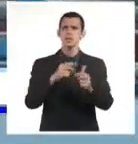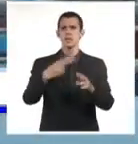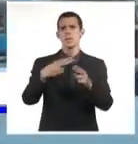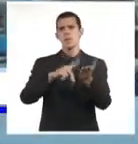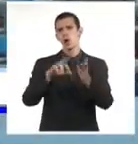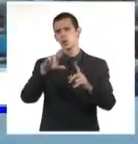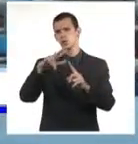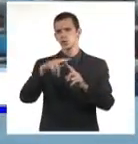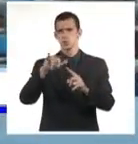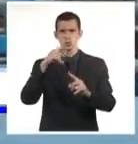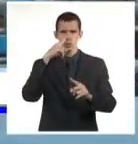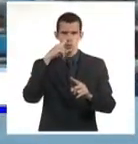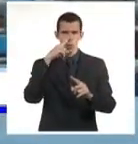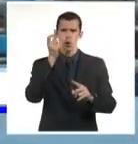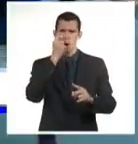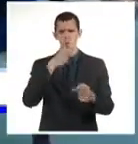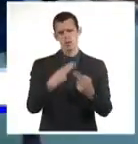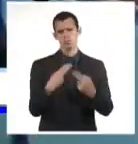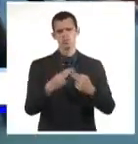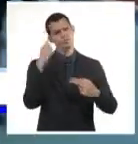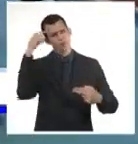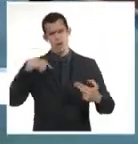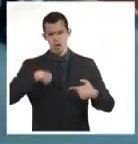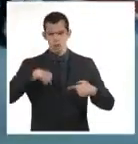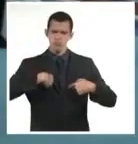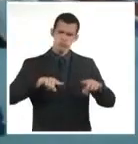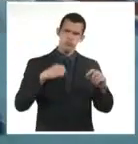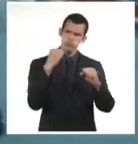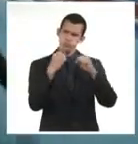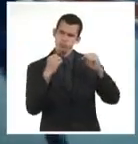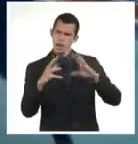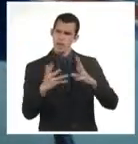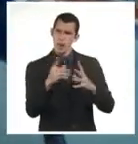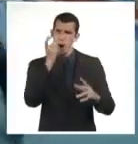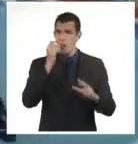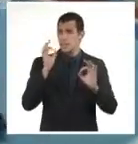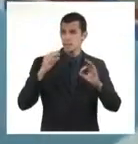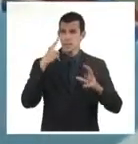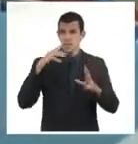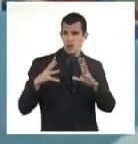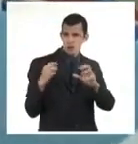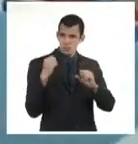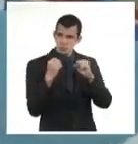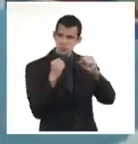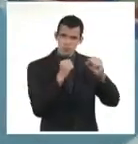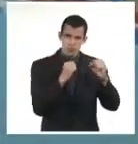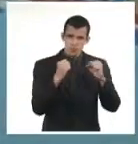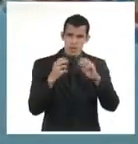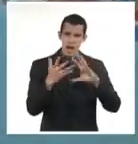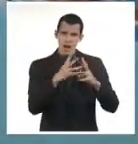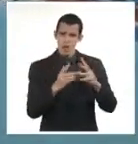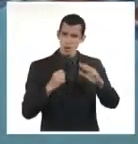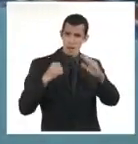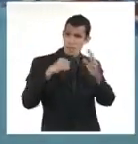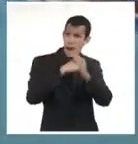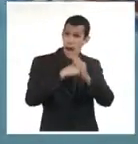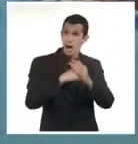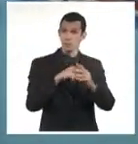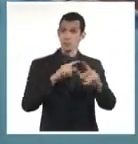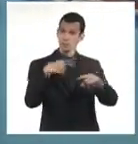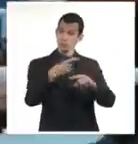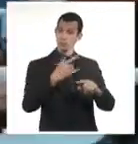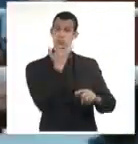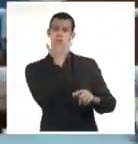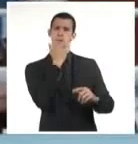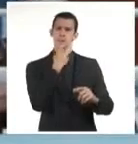Roniel Iglesias, de los 69 kilogramos. Con excelente postura, golpeo potente y trabajo en las tres distancias, el pinareño